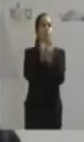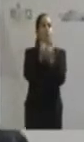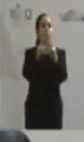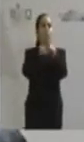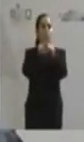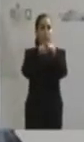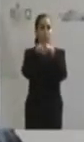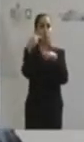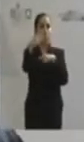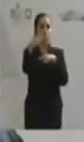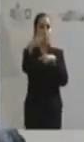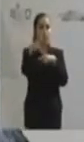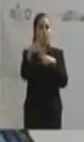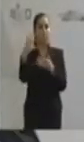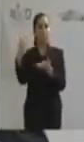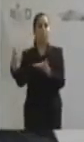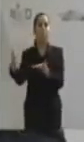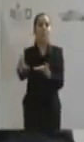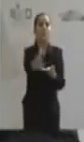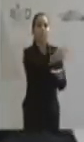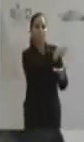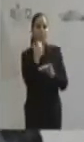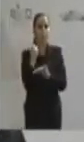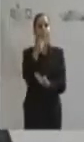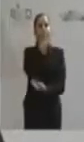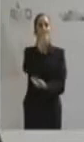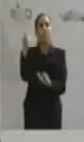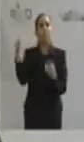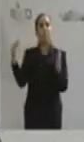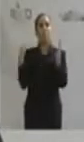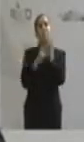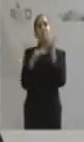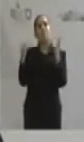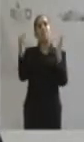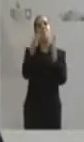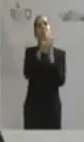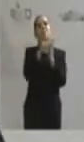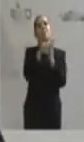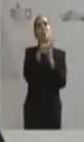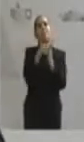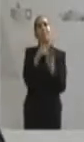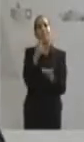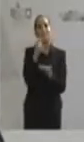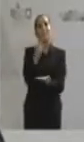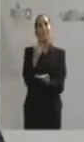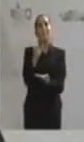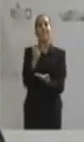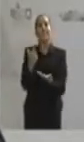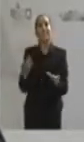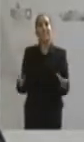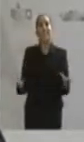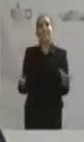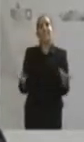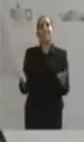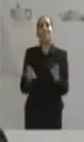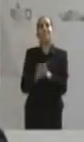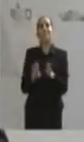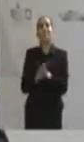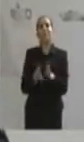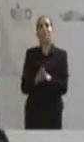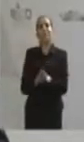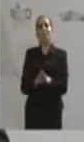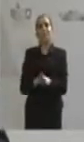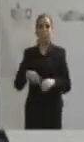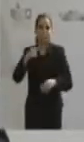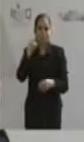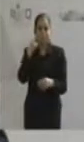pesos. De eso se trata un debate. Yo me regreso muy puntual a mis temas. El abandono que tuvo el PRI